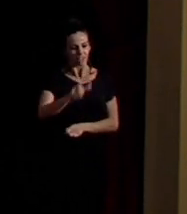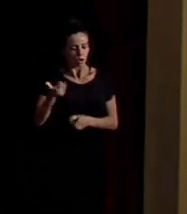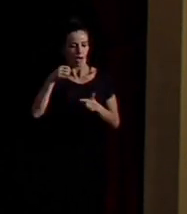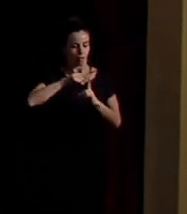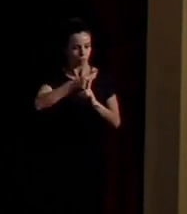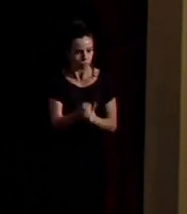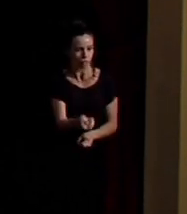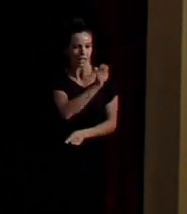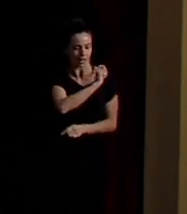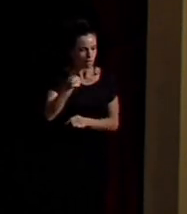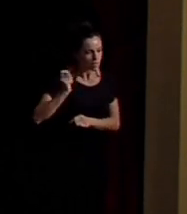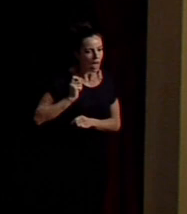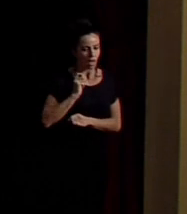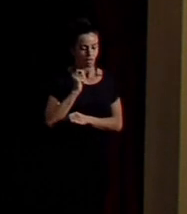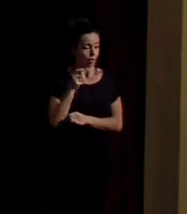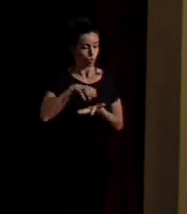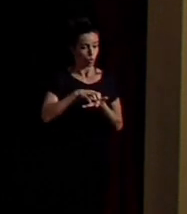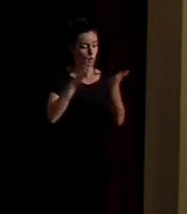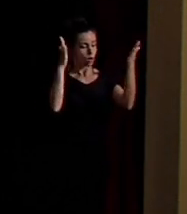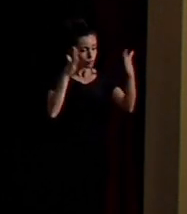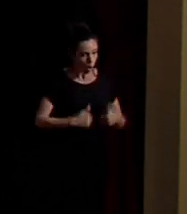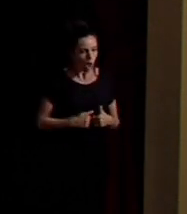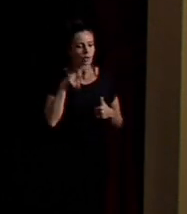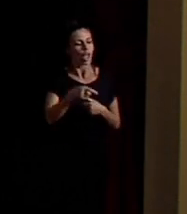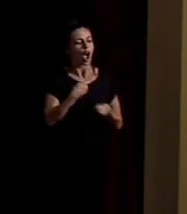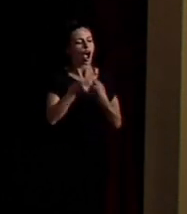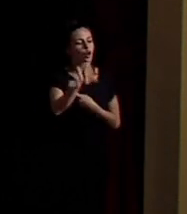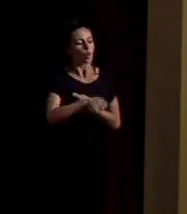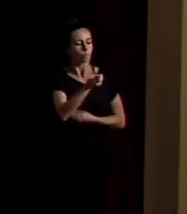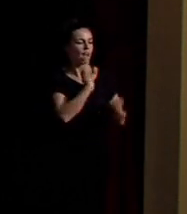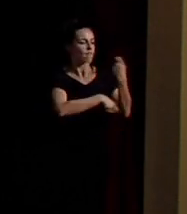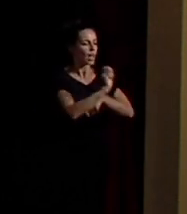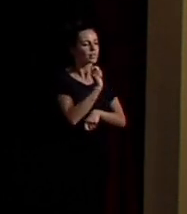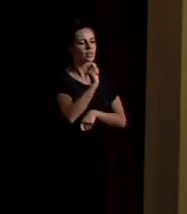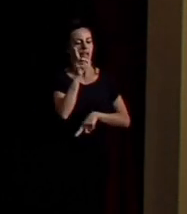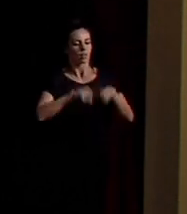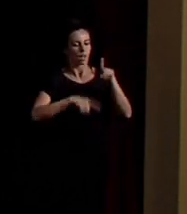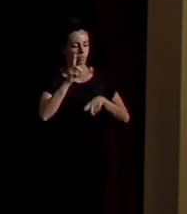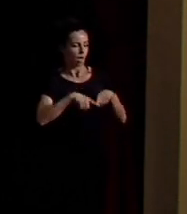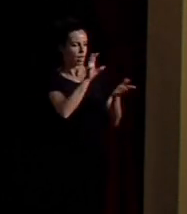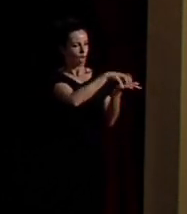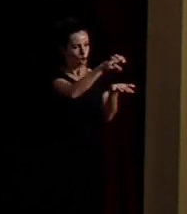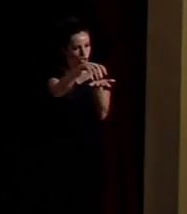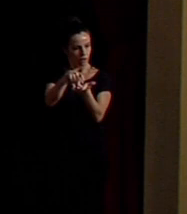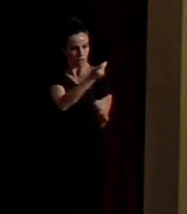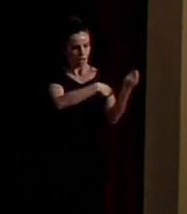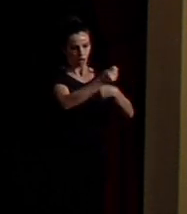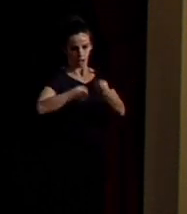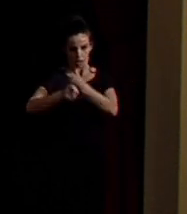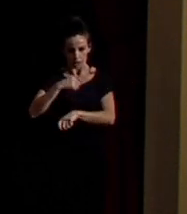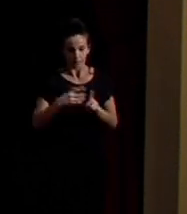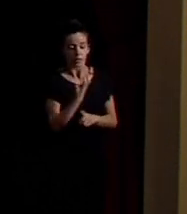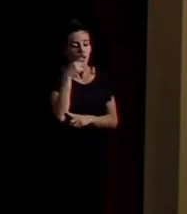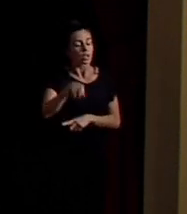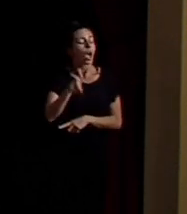forzadas, esclavizadas, a las que sin rubor alguno se compra y se vende entre los distintos establecimientos, mientras tales seres humanos